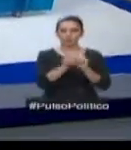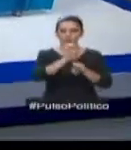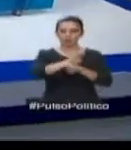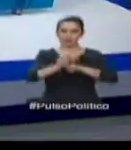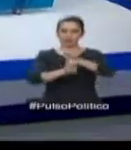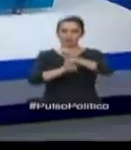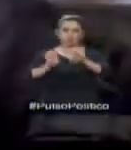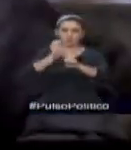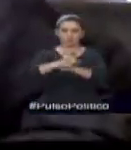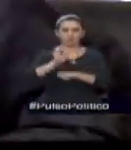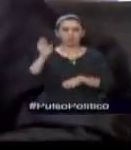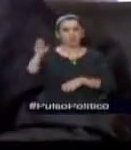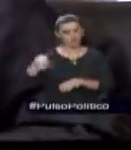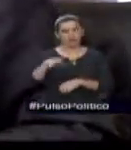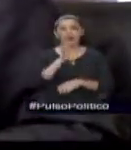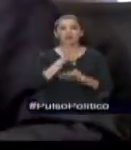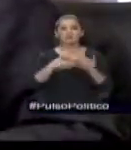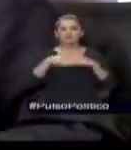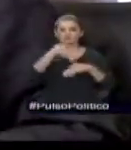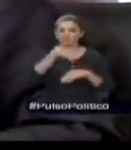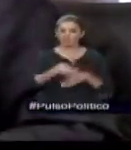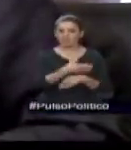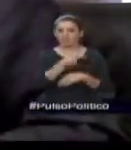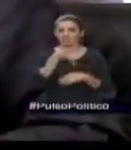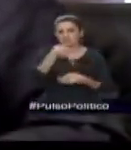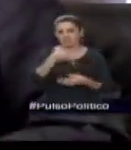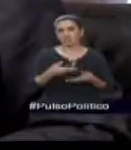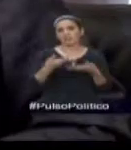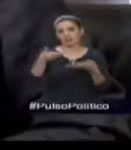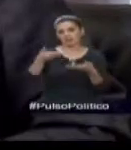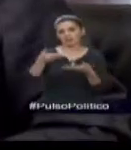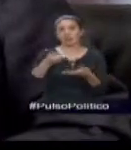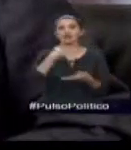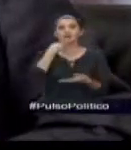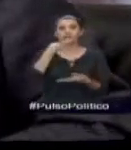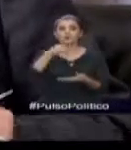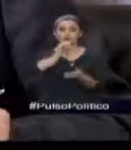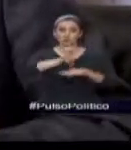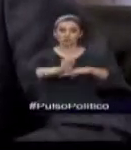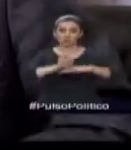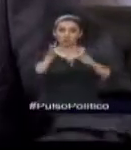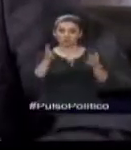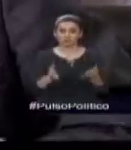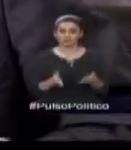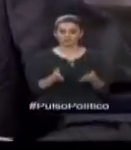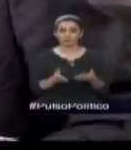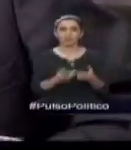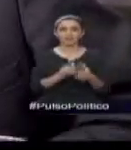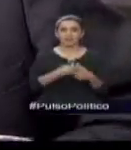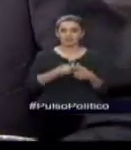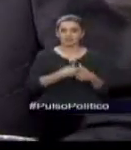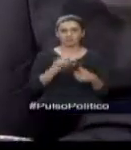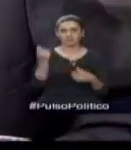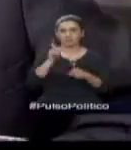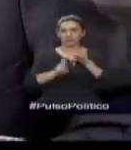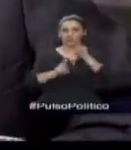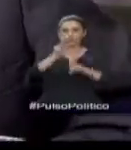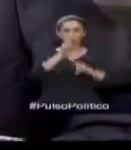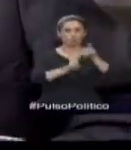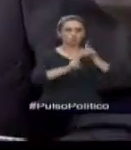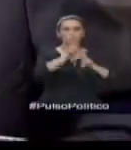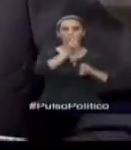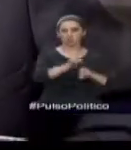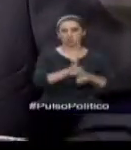legitimidad y que esa legitimidad la daría el pueblo ecuatoriano o el elector por lo cual debería consultarse